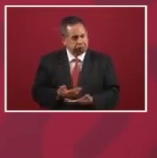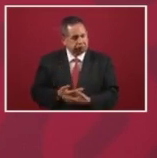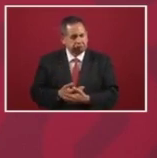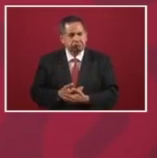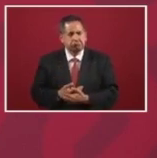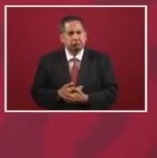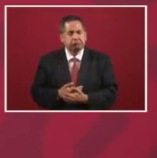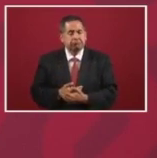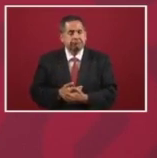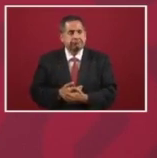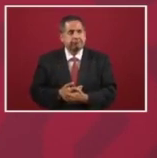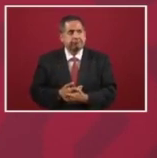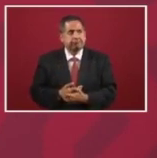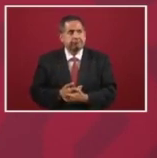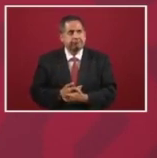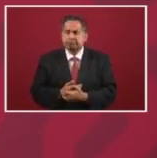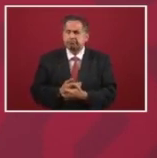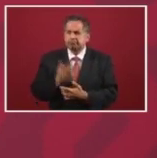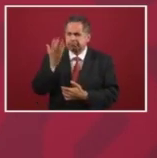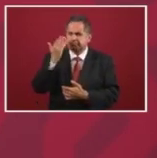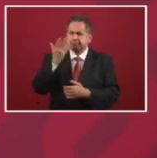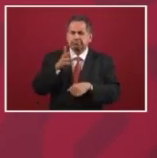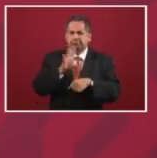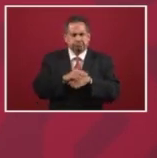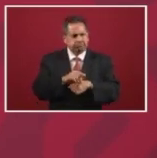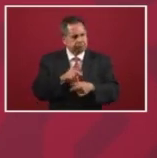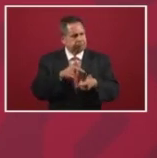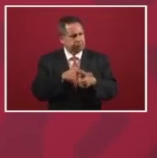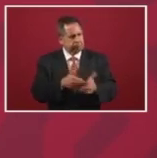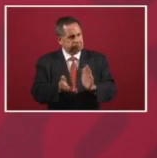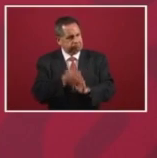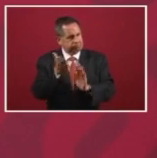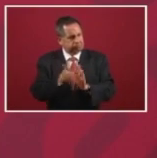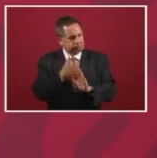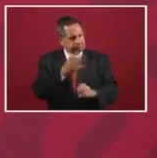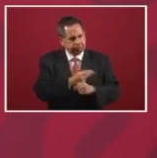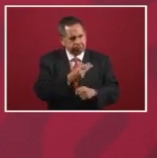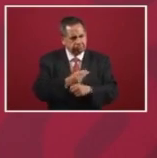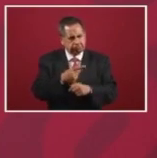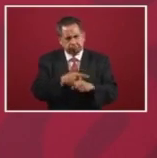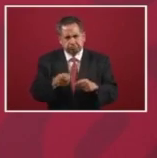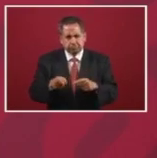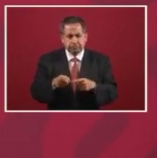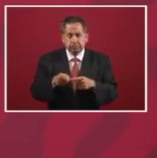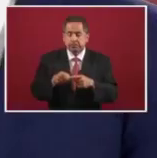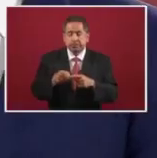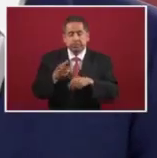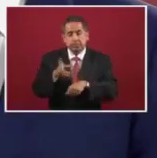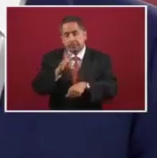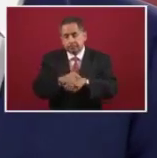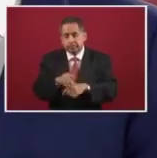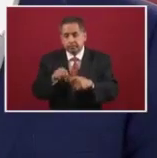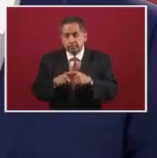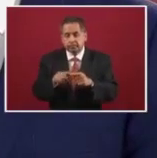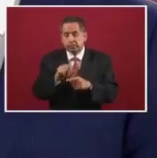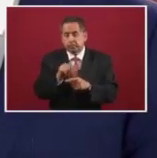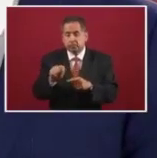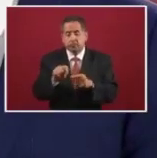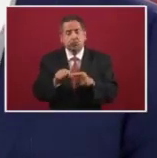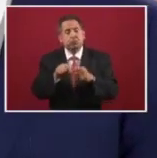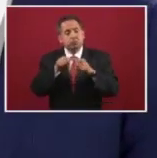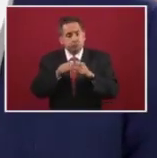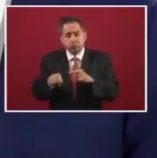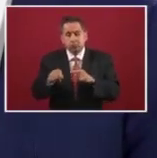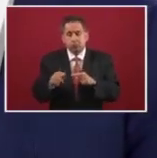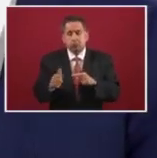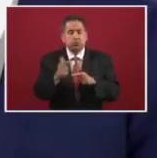lo que se solicitaba era continuar, ¿sí?, del límite de Torreón hacia Gómez Palacio